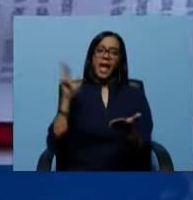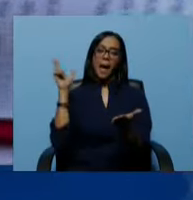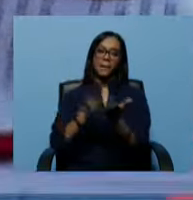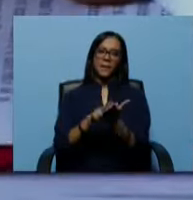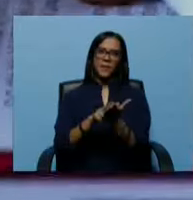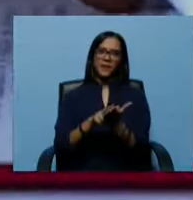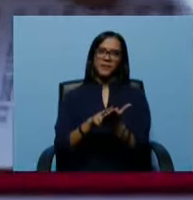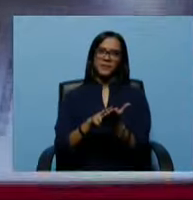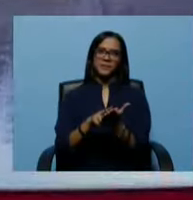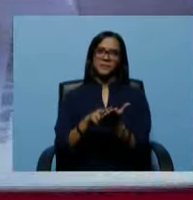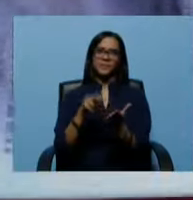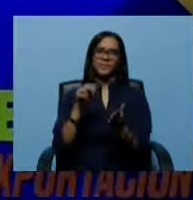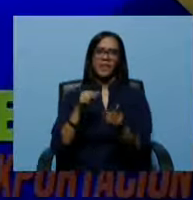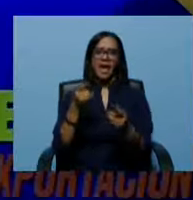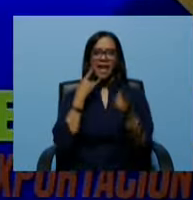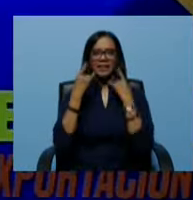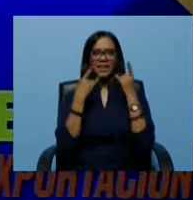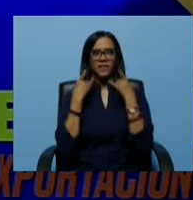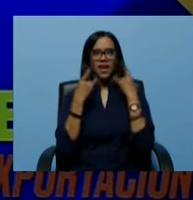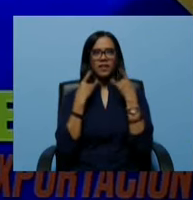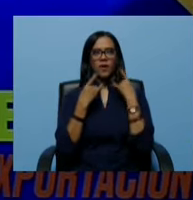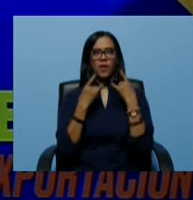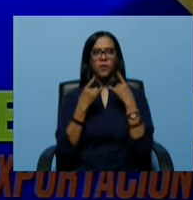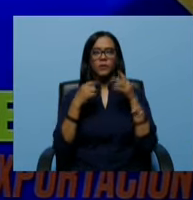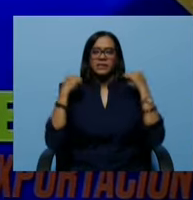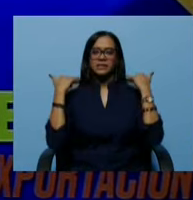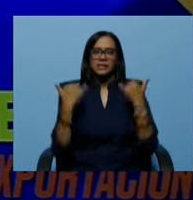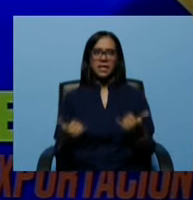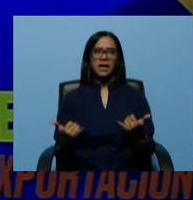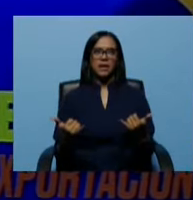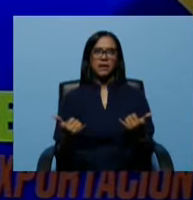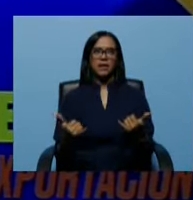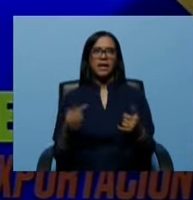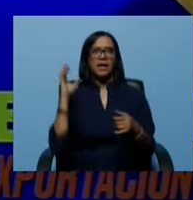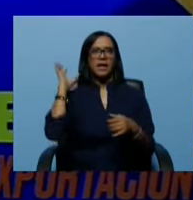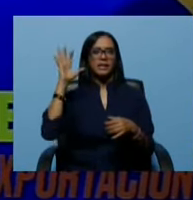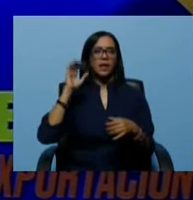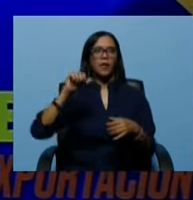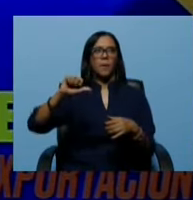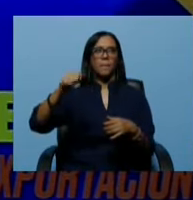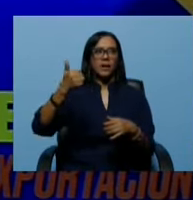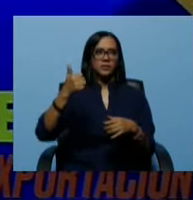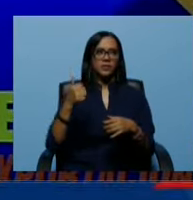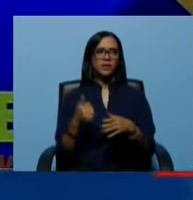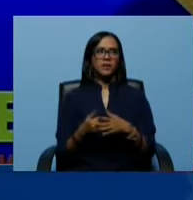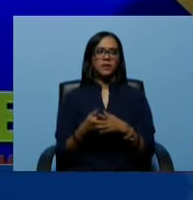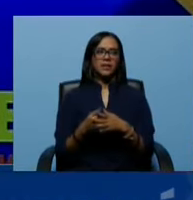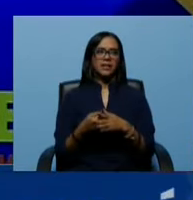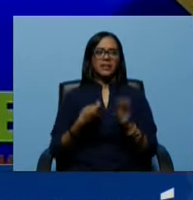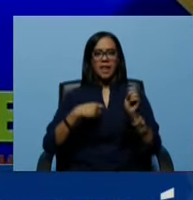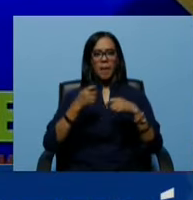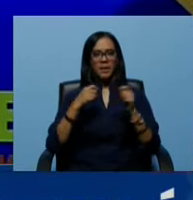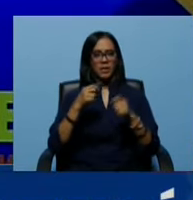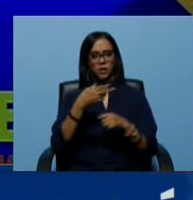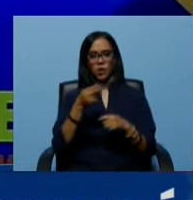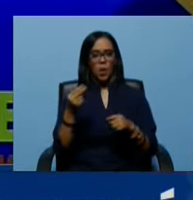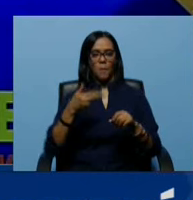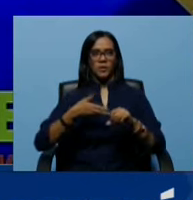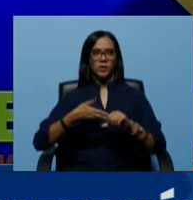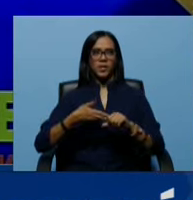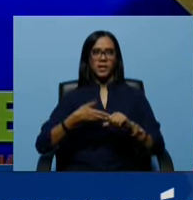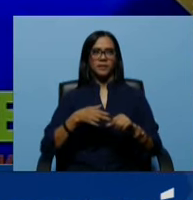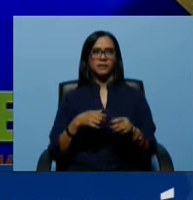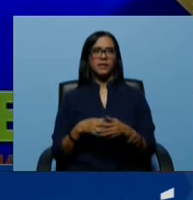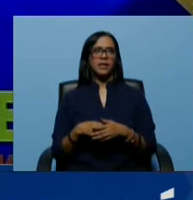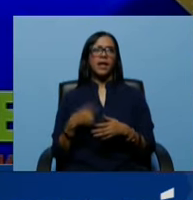aprobado, activado de inmediato el Estado Mayor de Exportaciones No Petroleras,